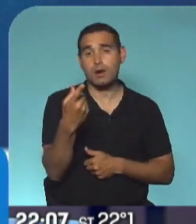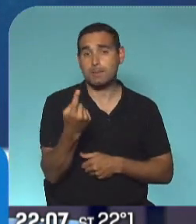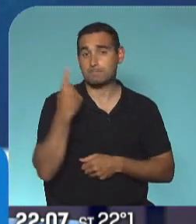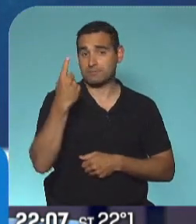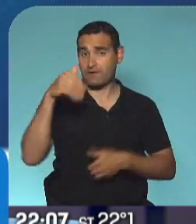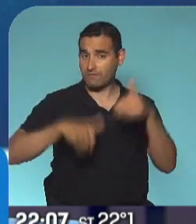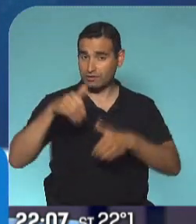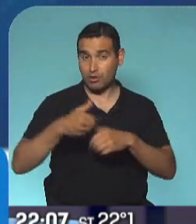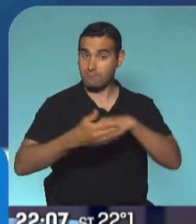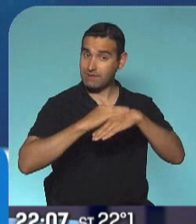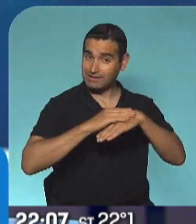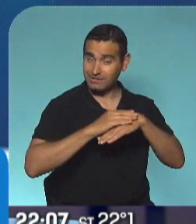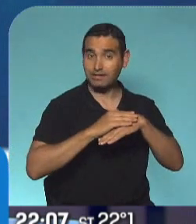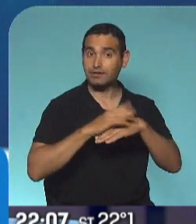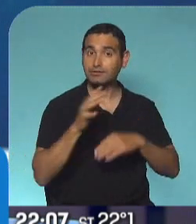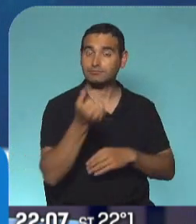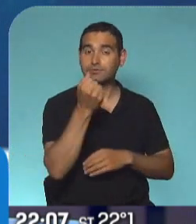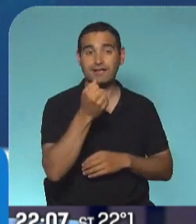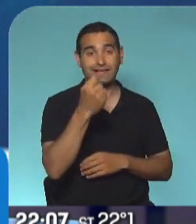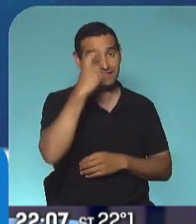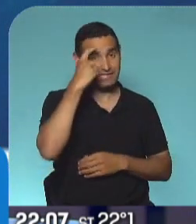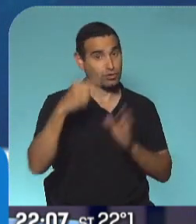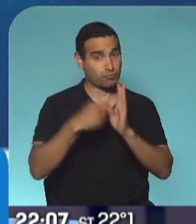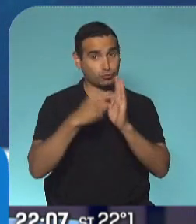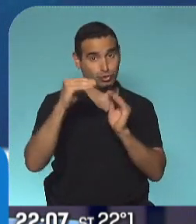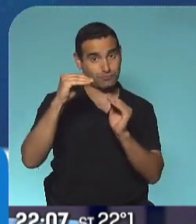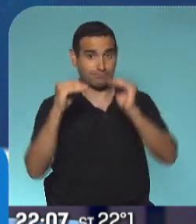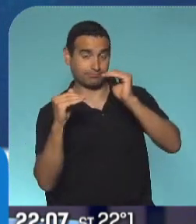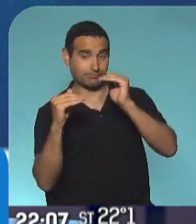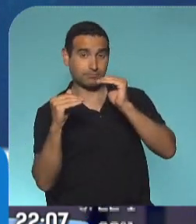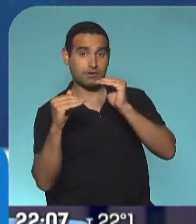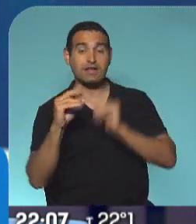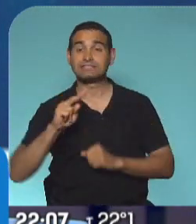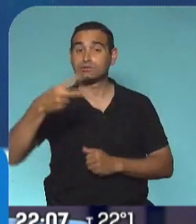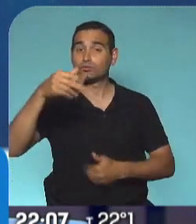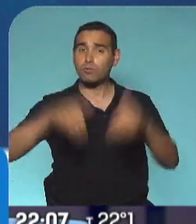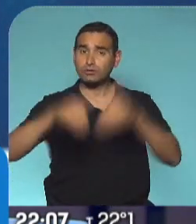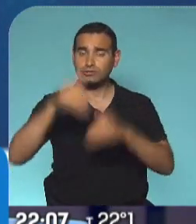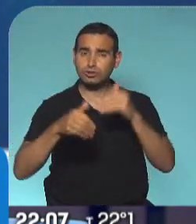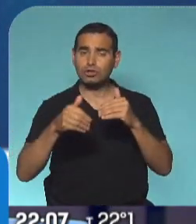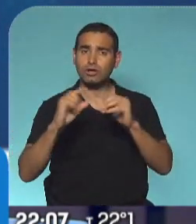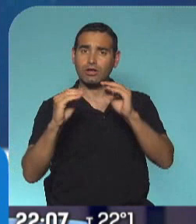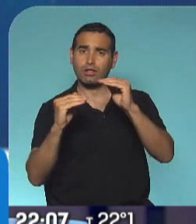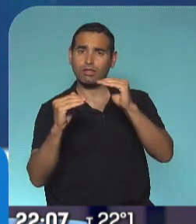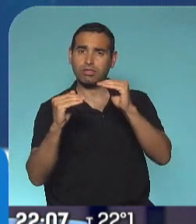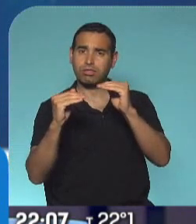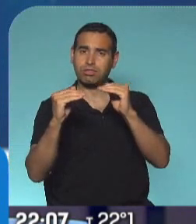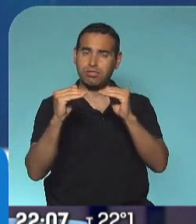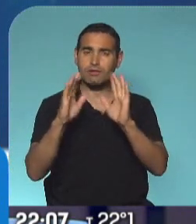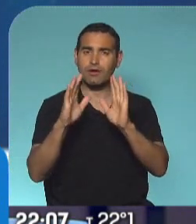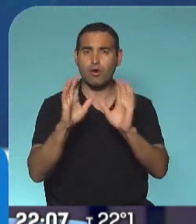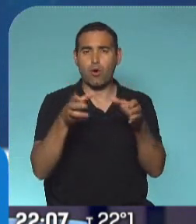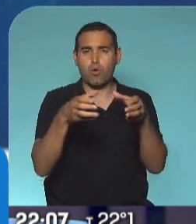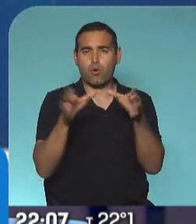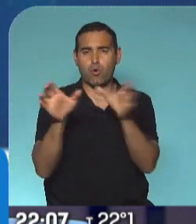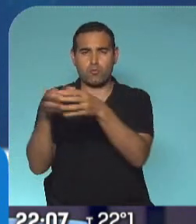vuelta, Daniel Martínez obtuvo una ventaja de 10 puntos sobre la calle Pou. La segunda vuelta se armó el frente o